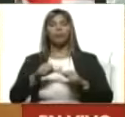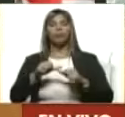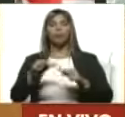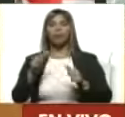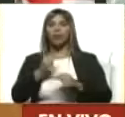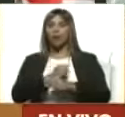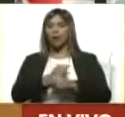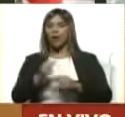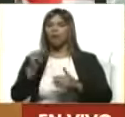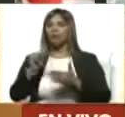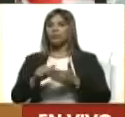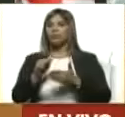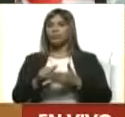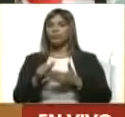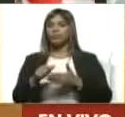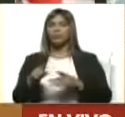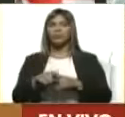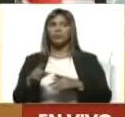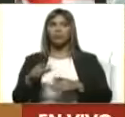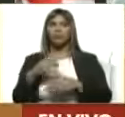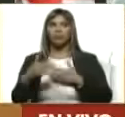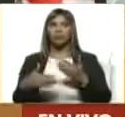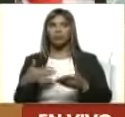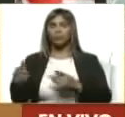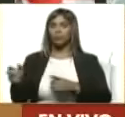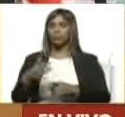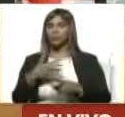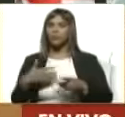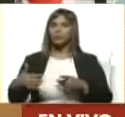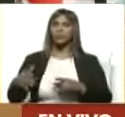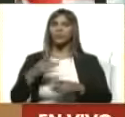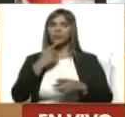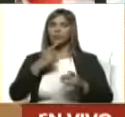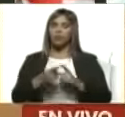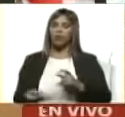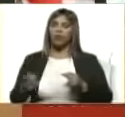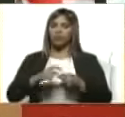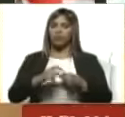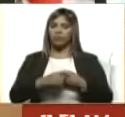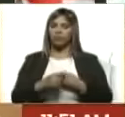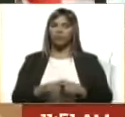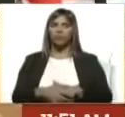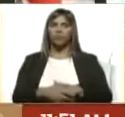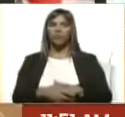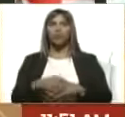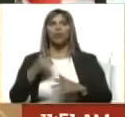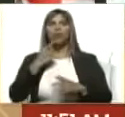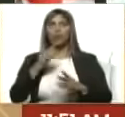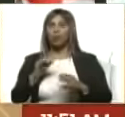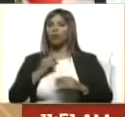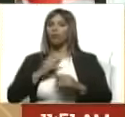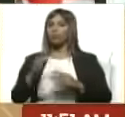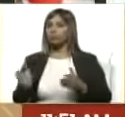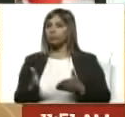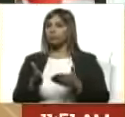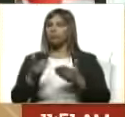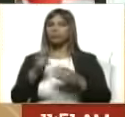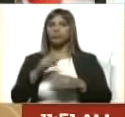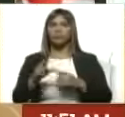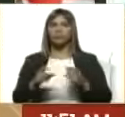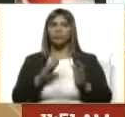Tocando puertas, abriendo puertas, sumando, incorporando, convenciendo,